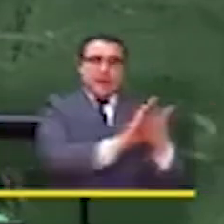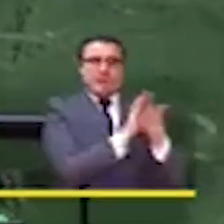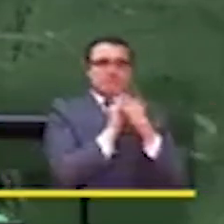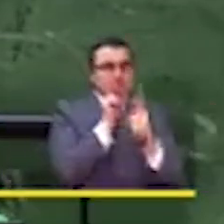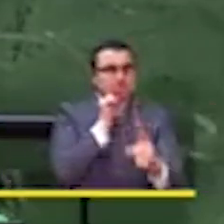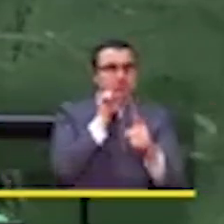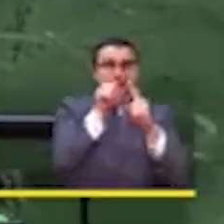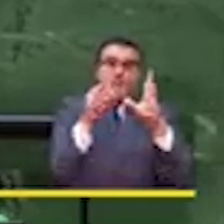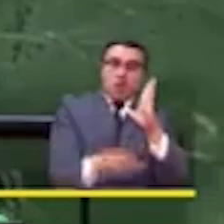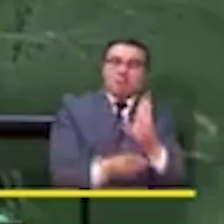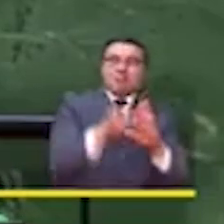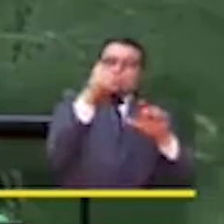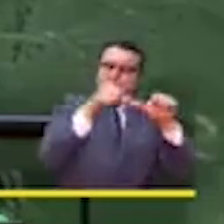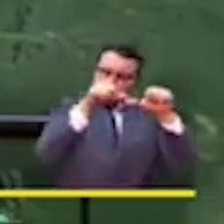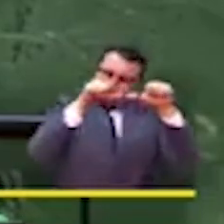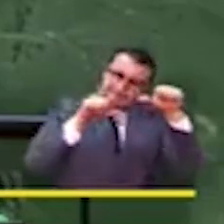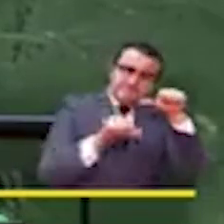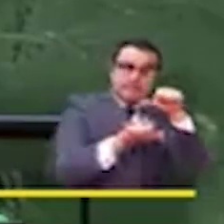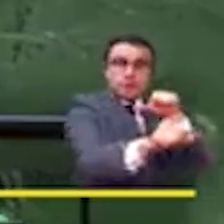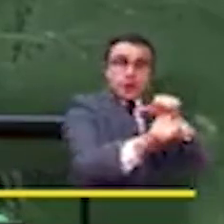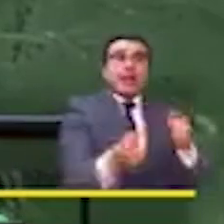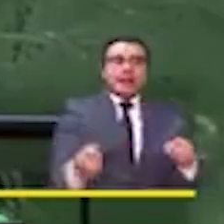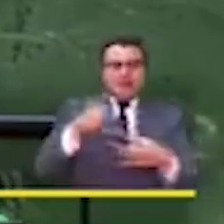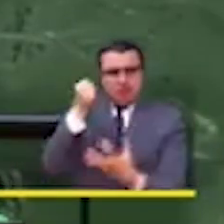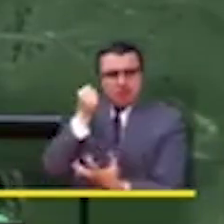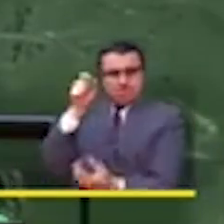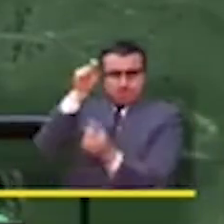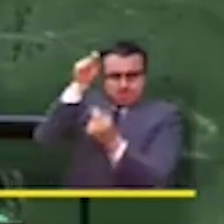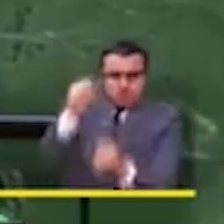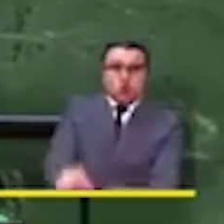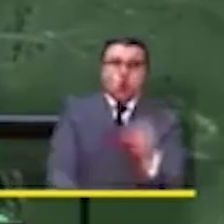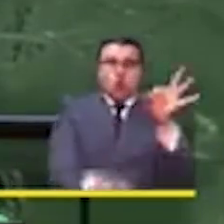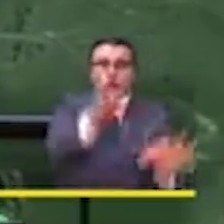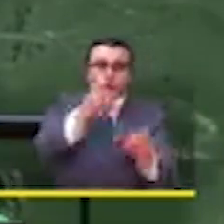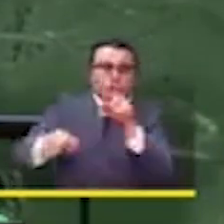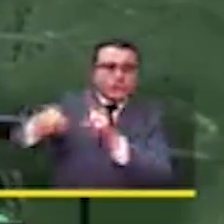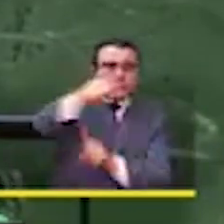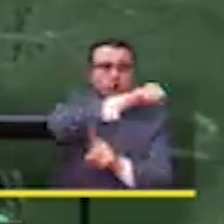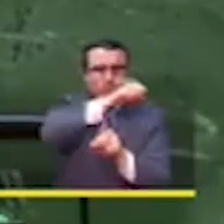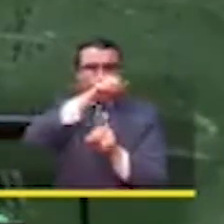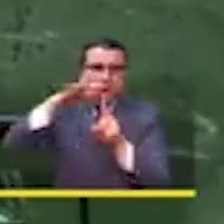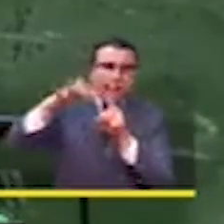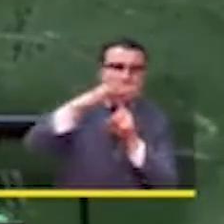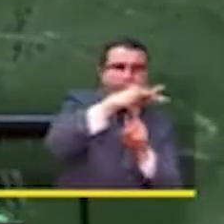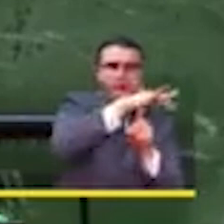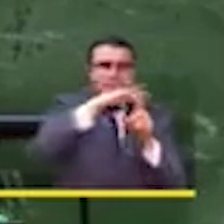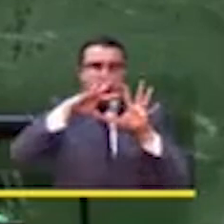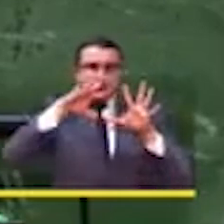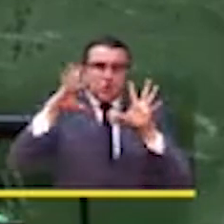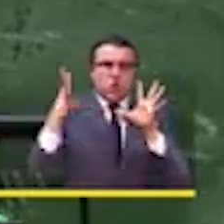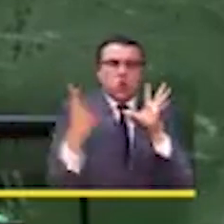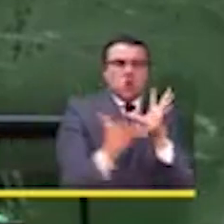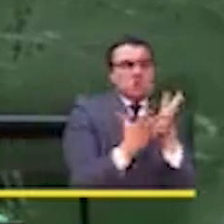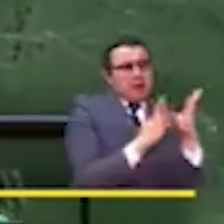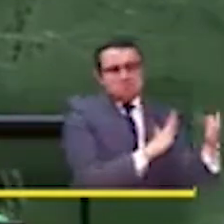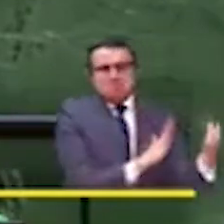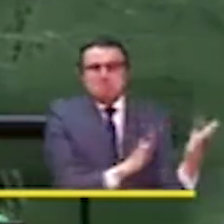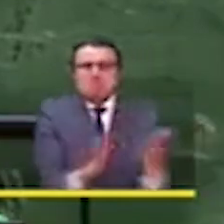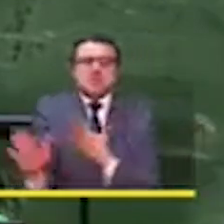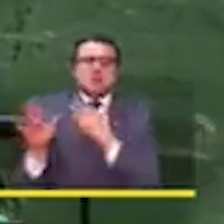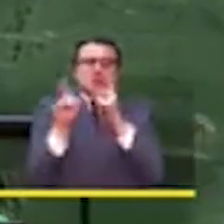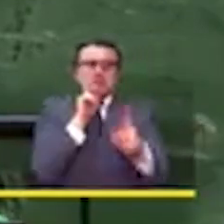Desarrollo Sostenible, la justicia social y ambiental en el planeta, el plan para